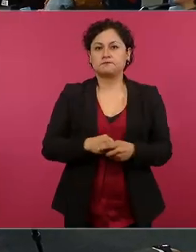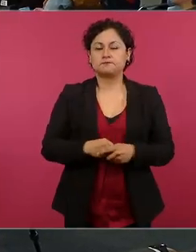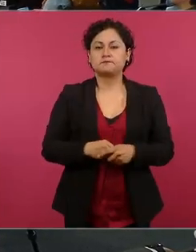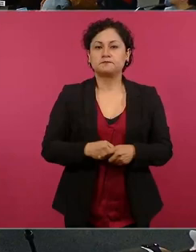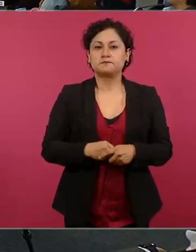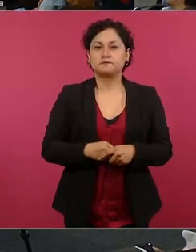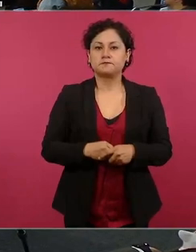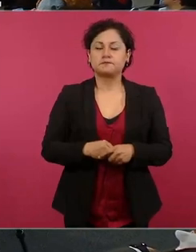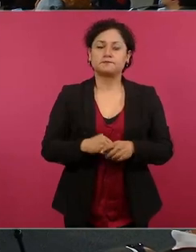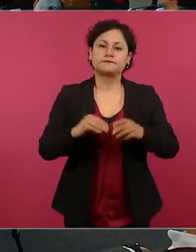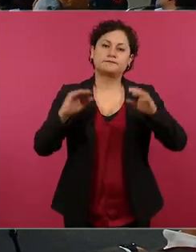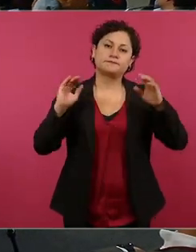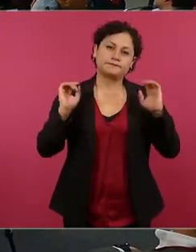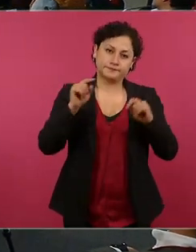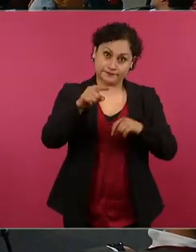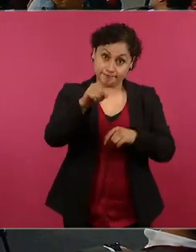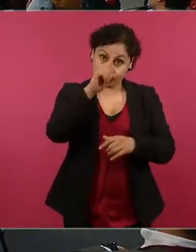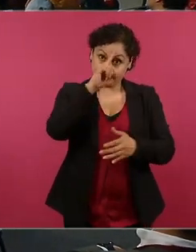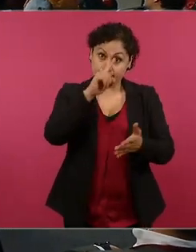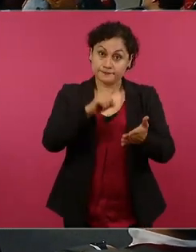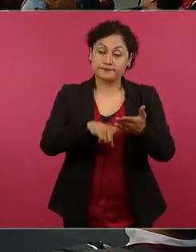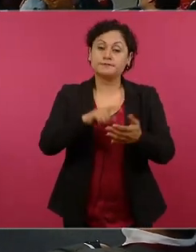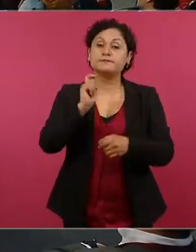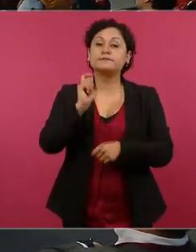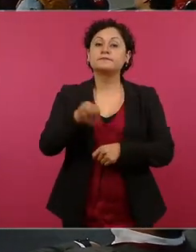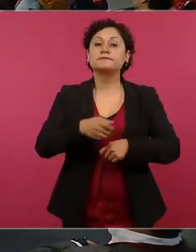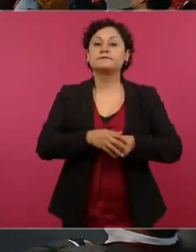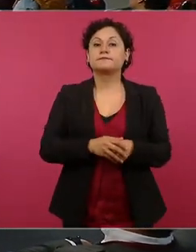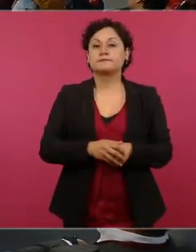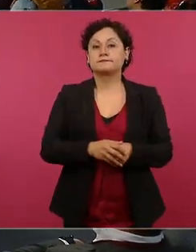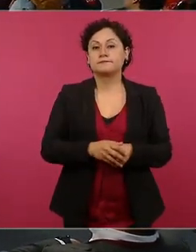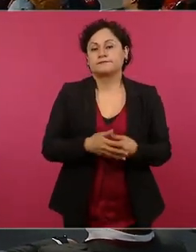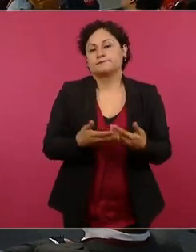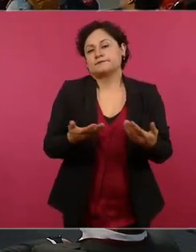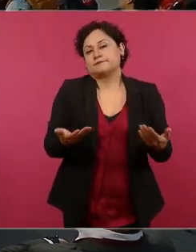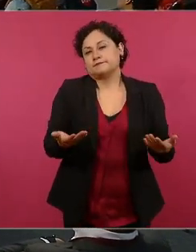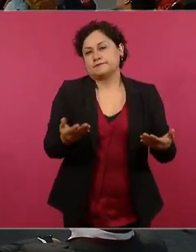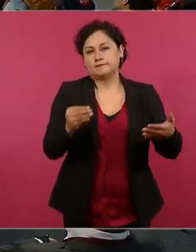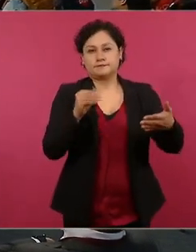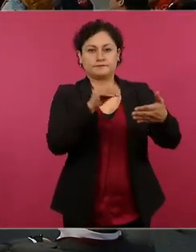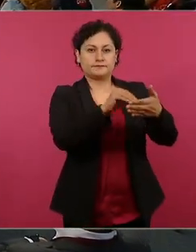Ya se pueden imaginar la seriedad